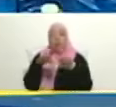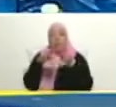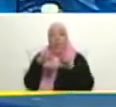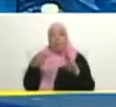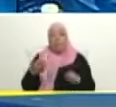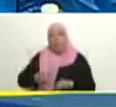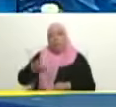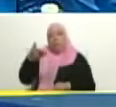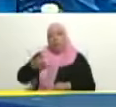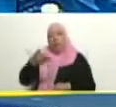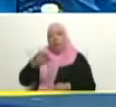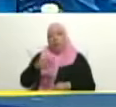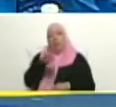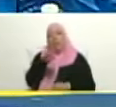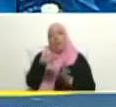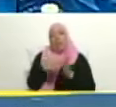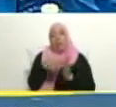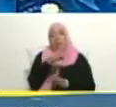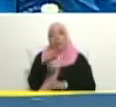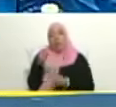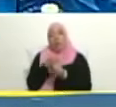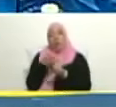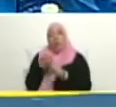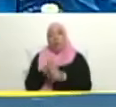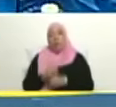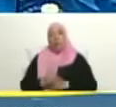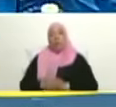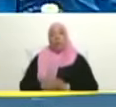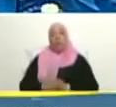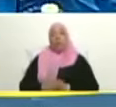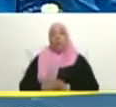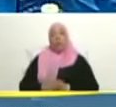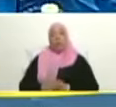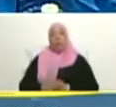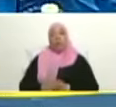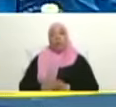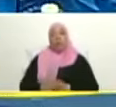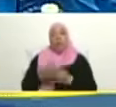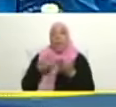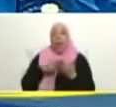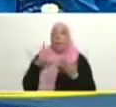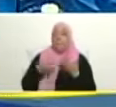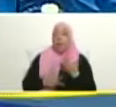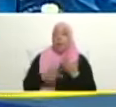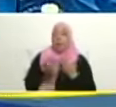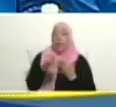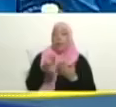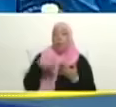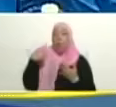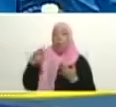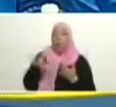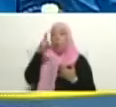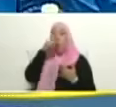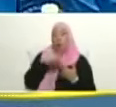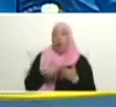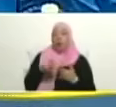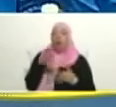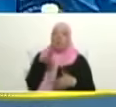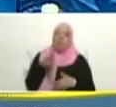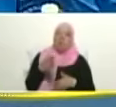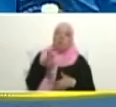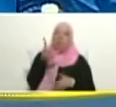Muy importante, los 3.000 cuadrantes de paz. Tenemos que plantearnos la meta el próximo año de llegar por lo